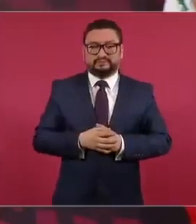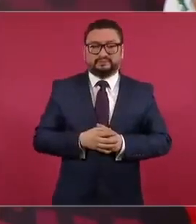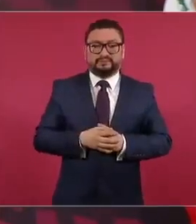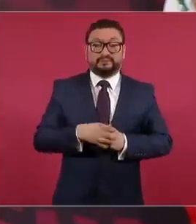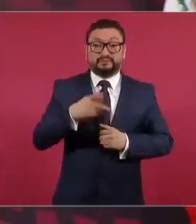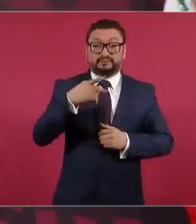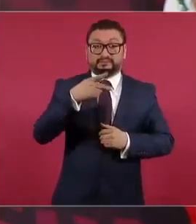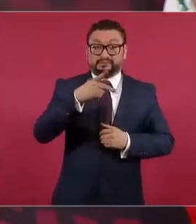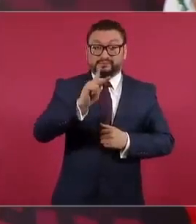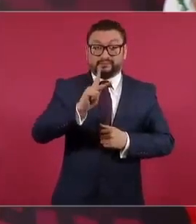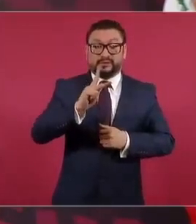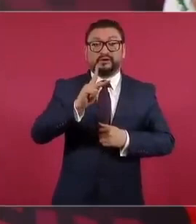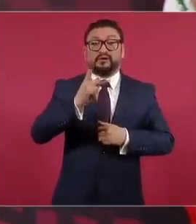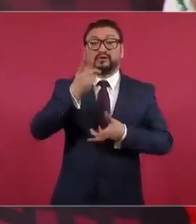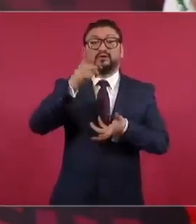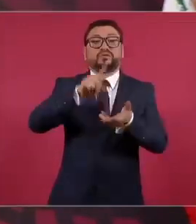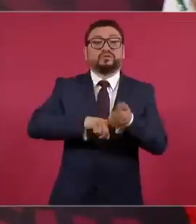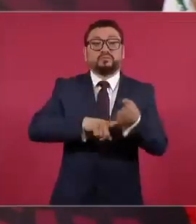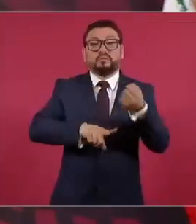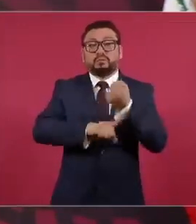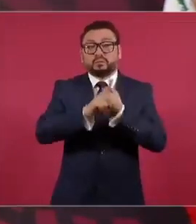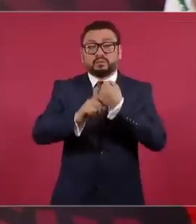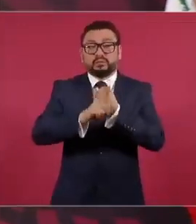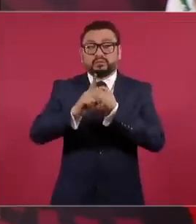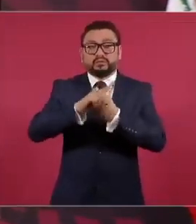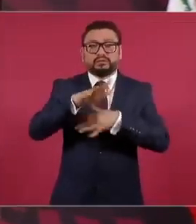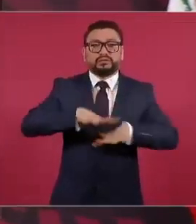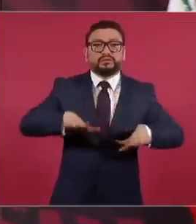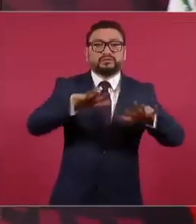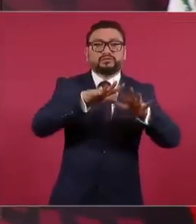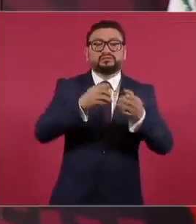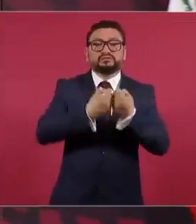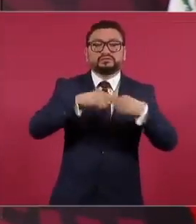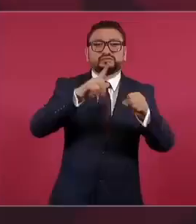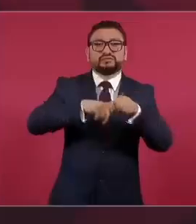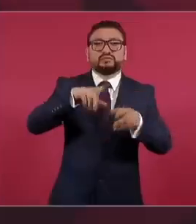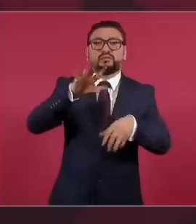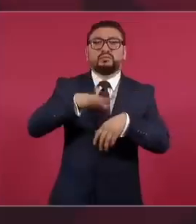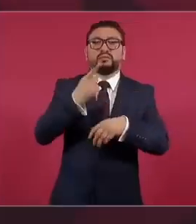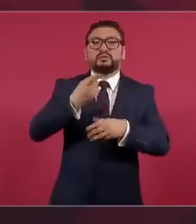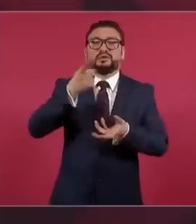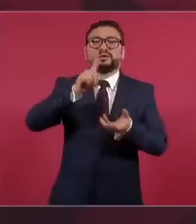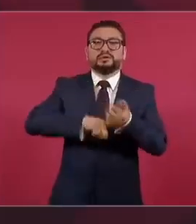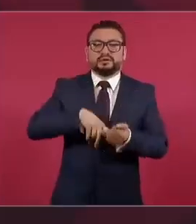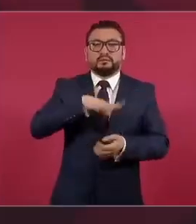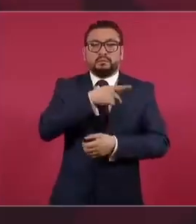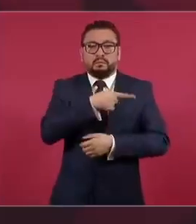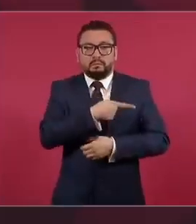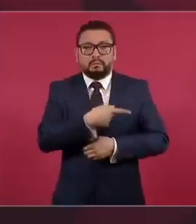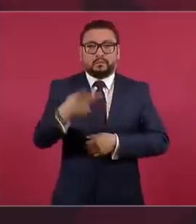Pero donde hay descomposición social, donde hay pobreza, donde hay abandono,